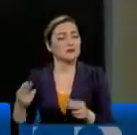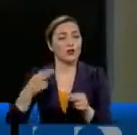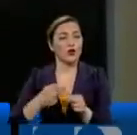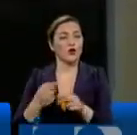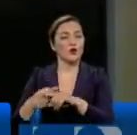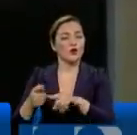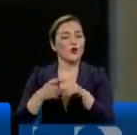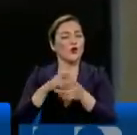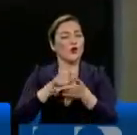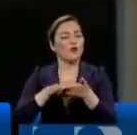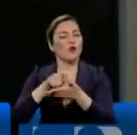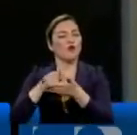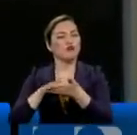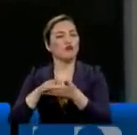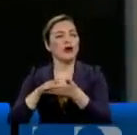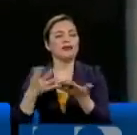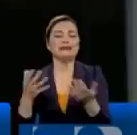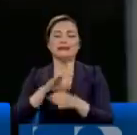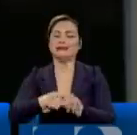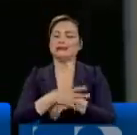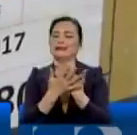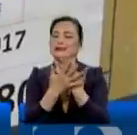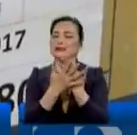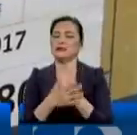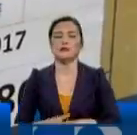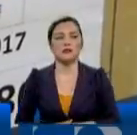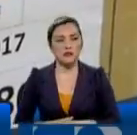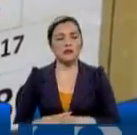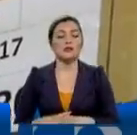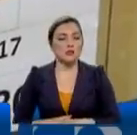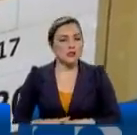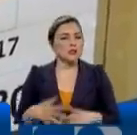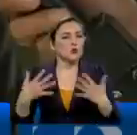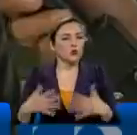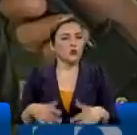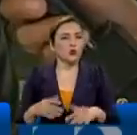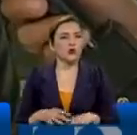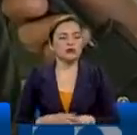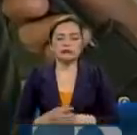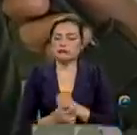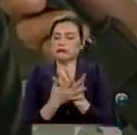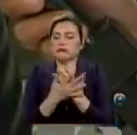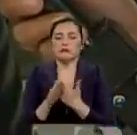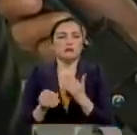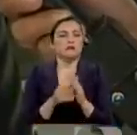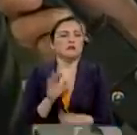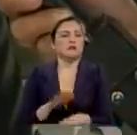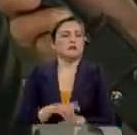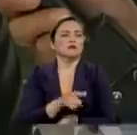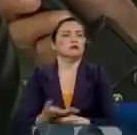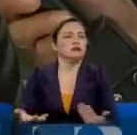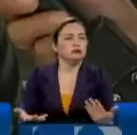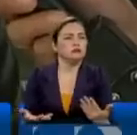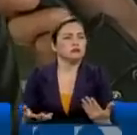en varios contratos lo tienen por ahora en prisión. Y este podría ser uno más. ¿Cómo se puede acusar de que